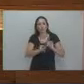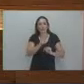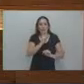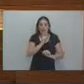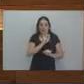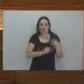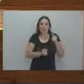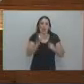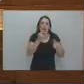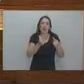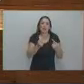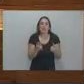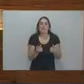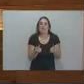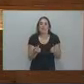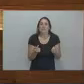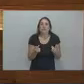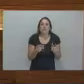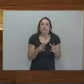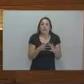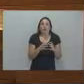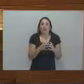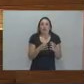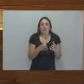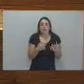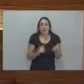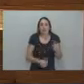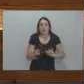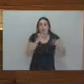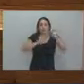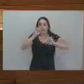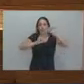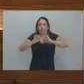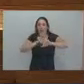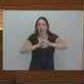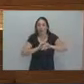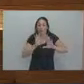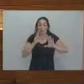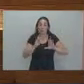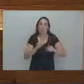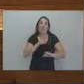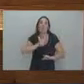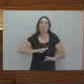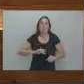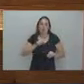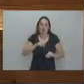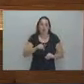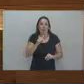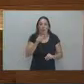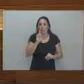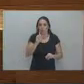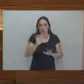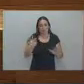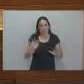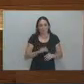quizás a veces da un poco las ganas de darse a los famosos gin tonic. Afortunadamente solo había agua en la tribuna y café en las citas que